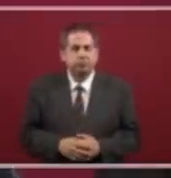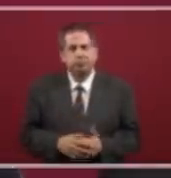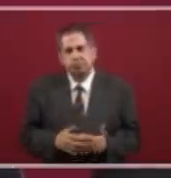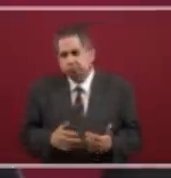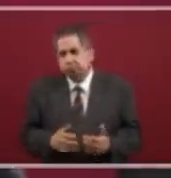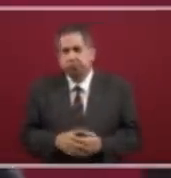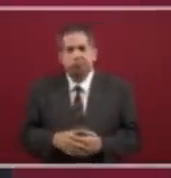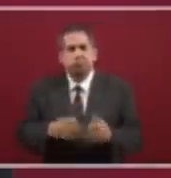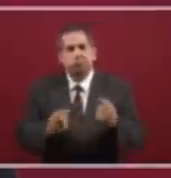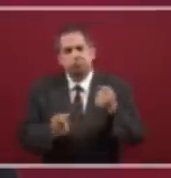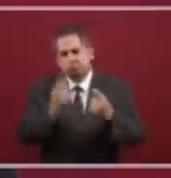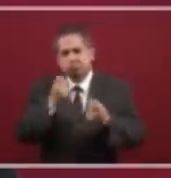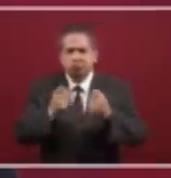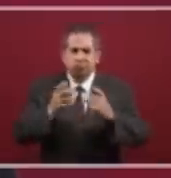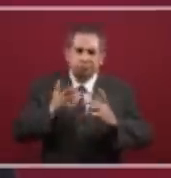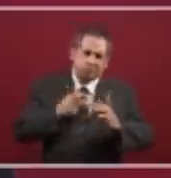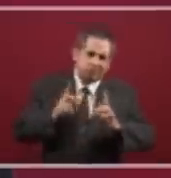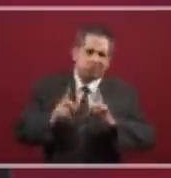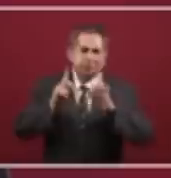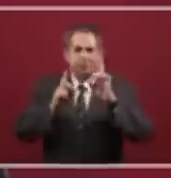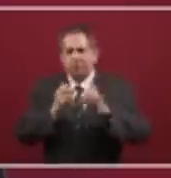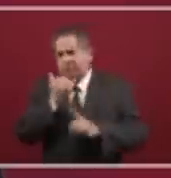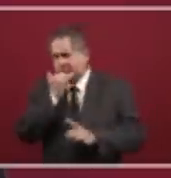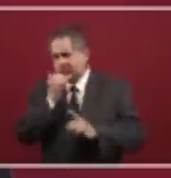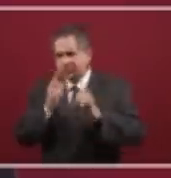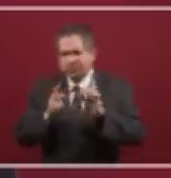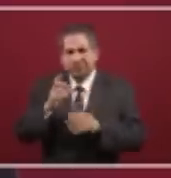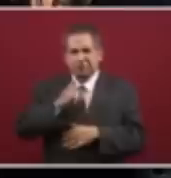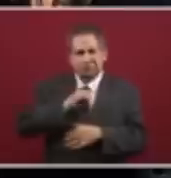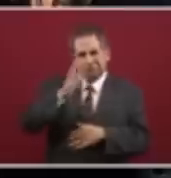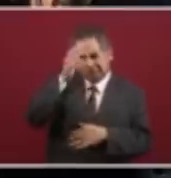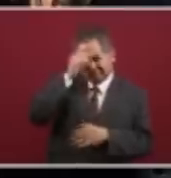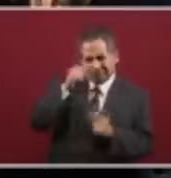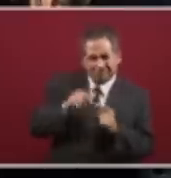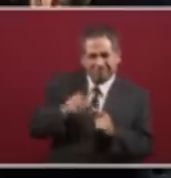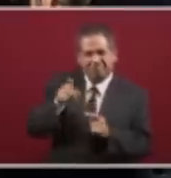tener dudas o no coincidir